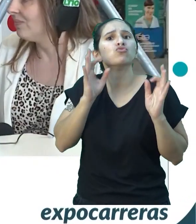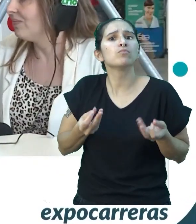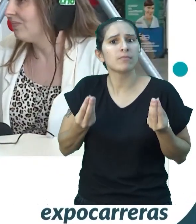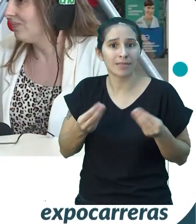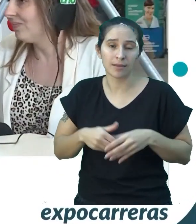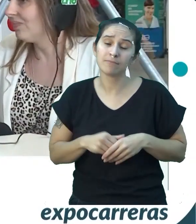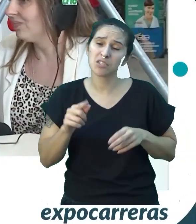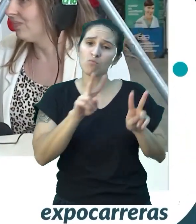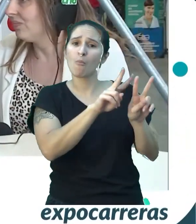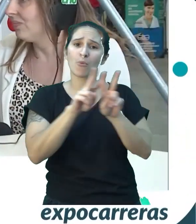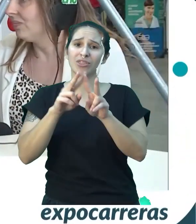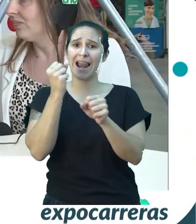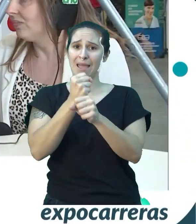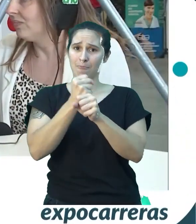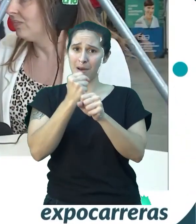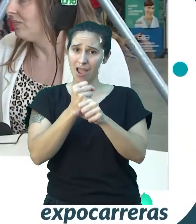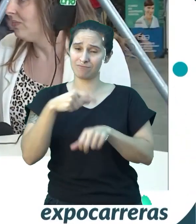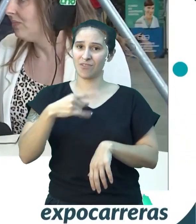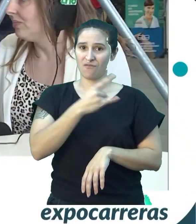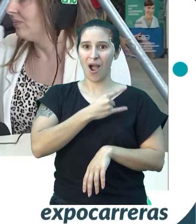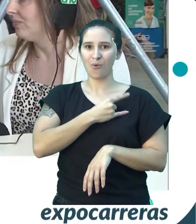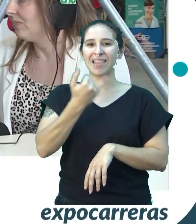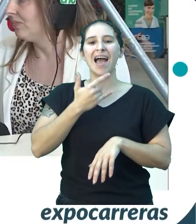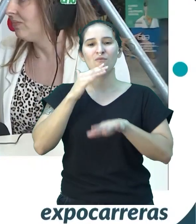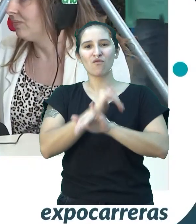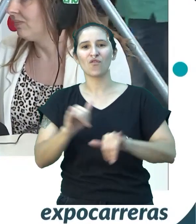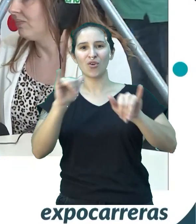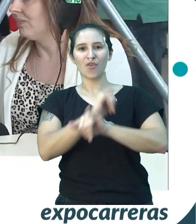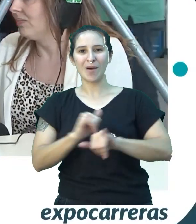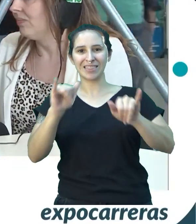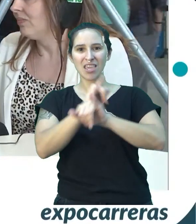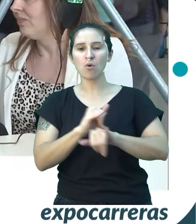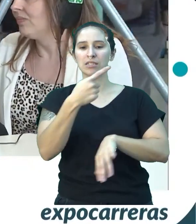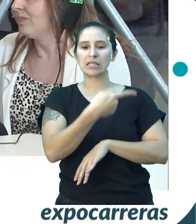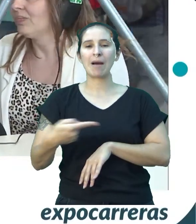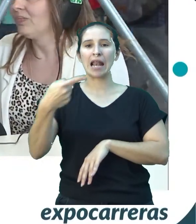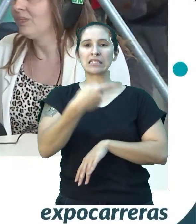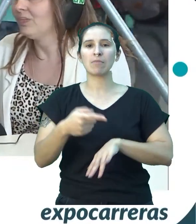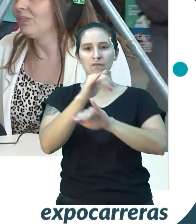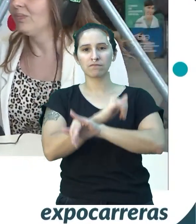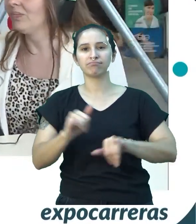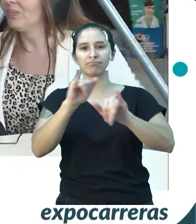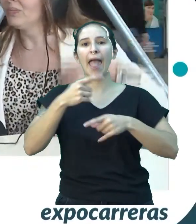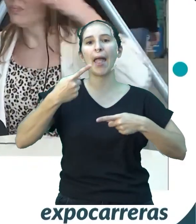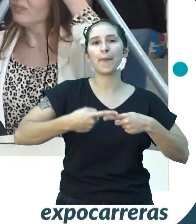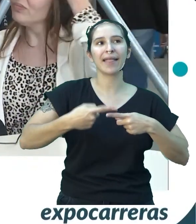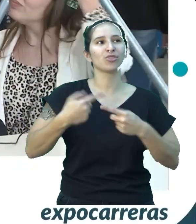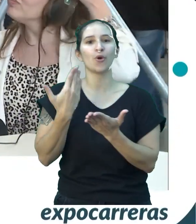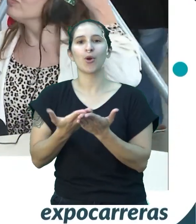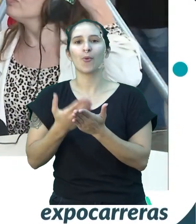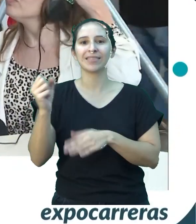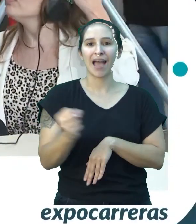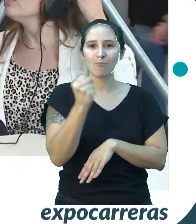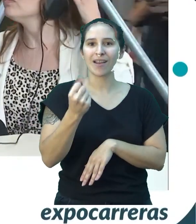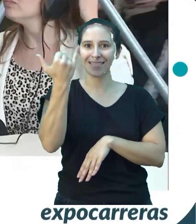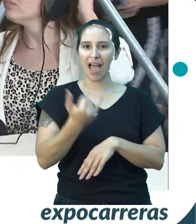y la FIC tiene un sistema de boletín informativo donde todas las semanas manda todos los eventos y propuestas importantes que se encuentran